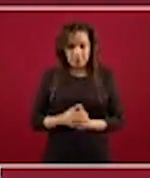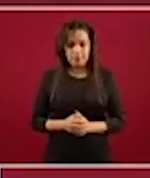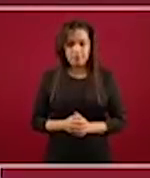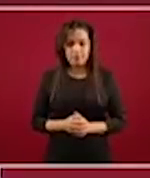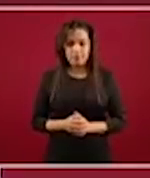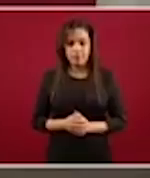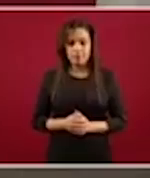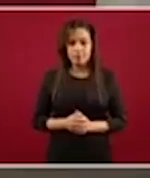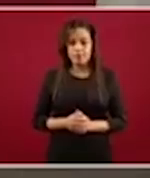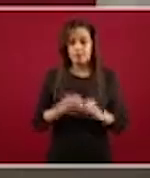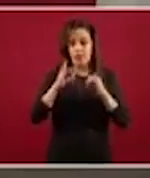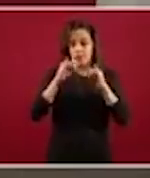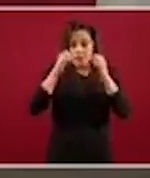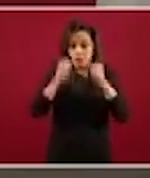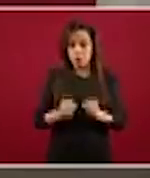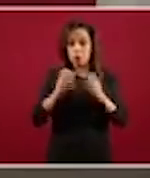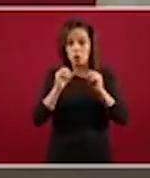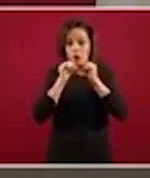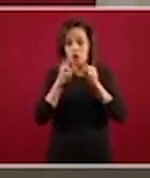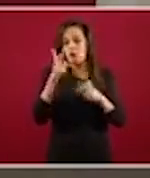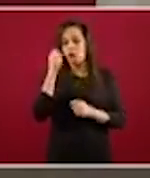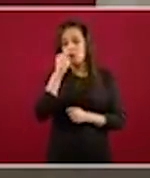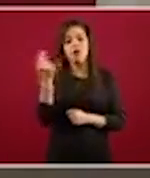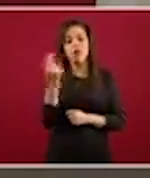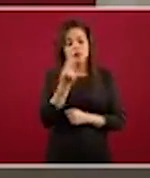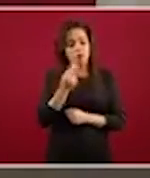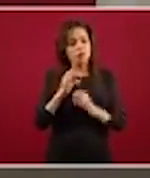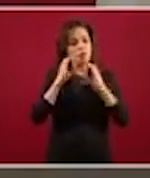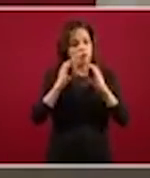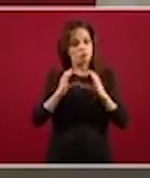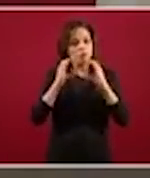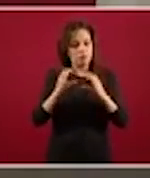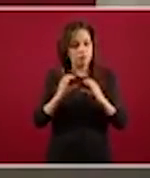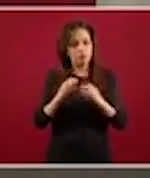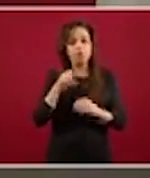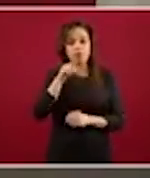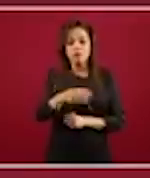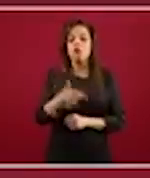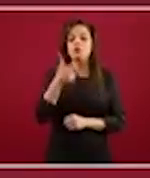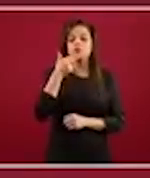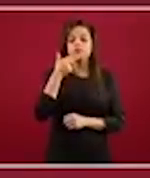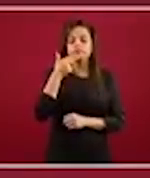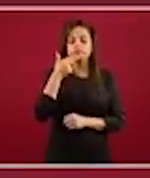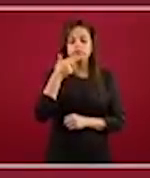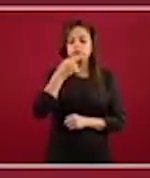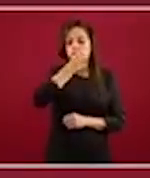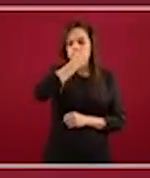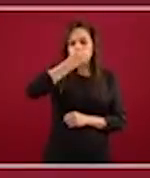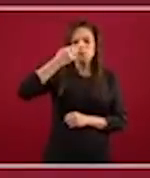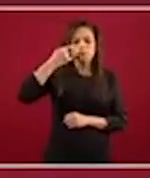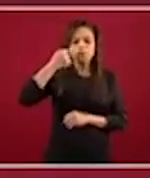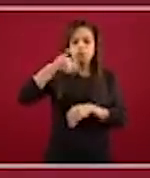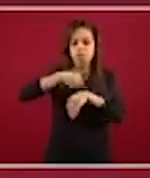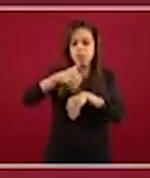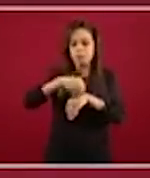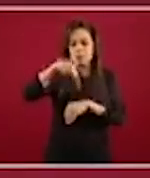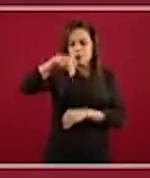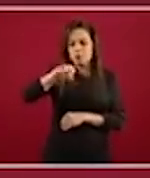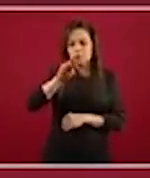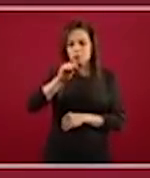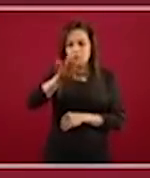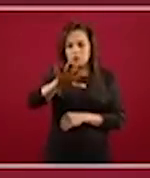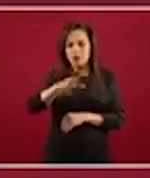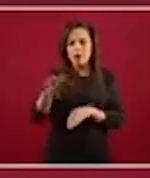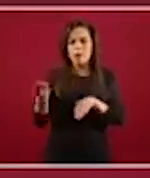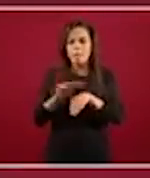esta precaución, corresponde el uso de mascarillas N95, que son unas